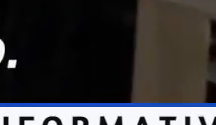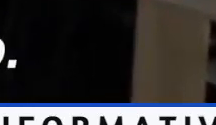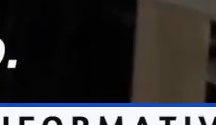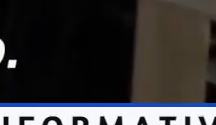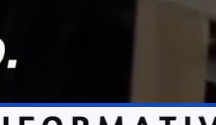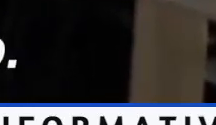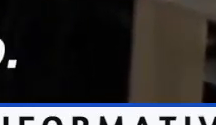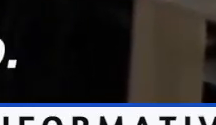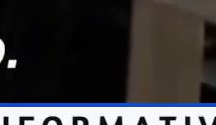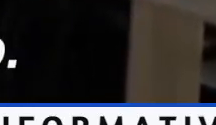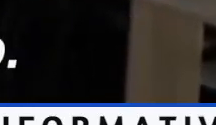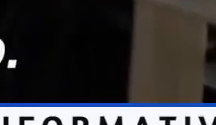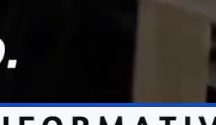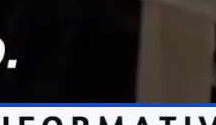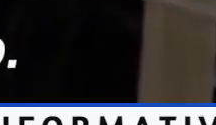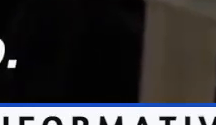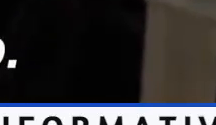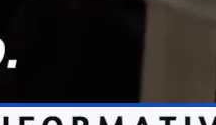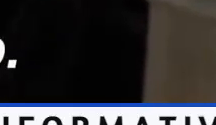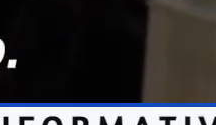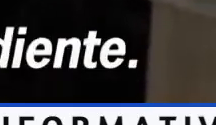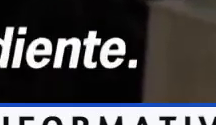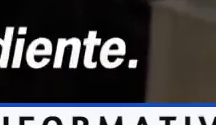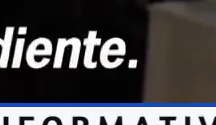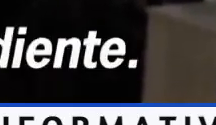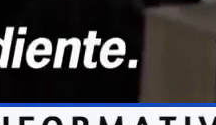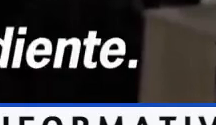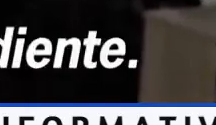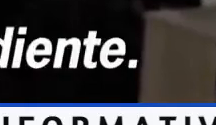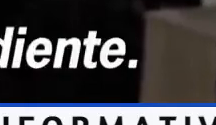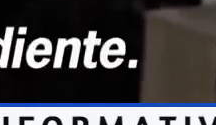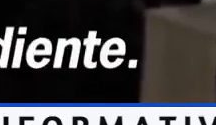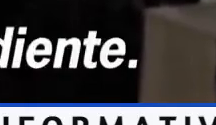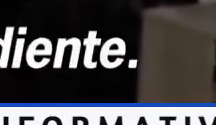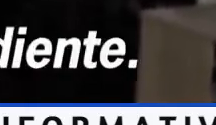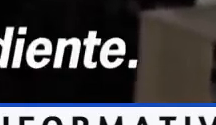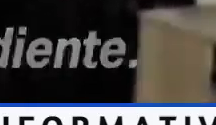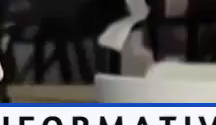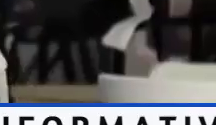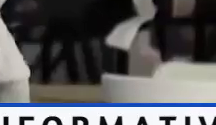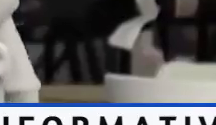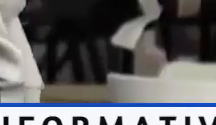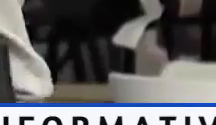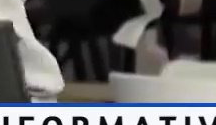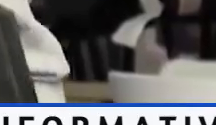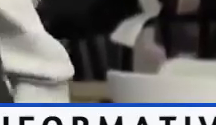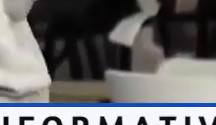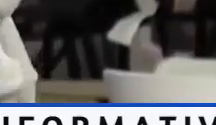Et là, j'ai plus besoin d'aide et donc je me sens autonome.